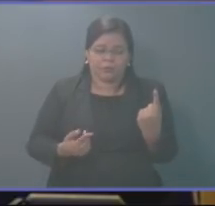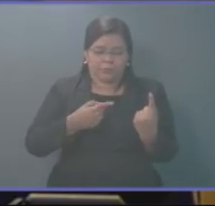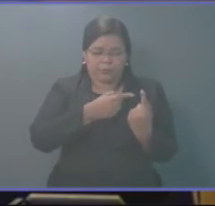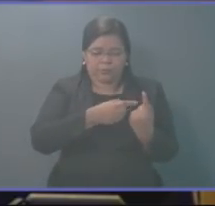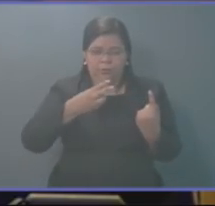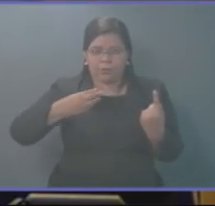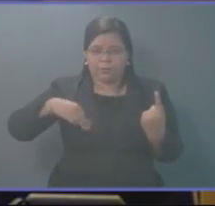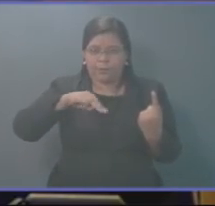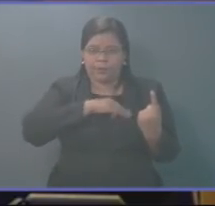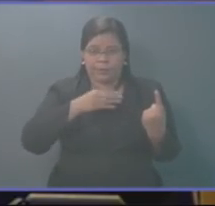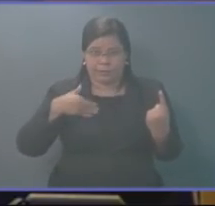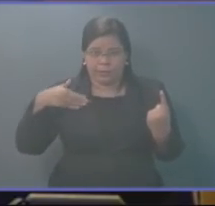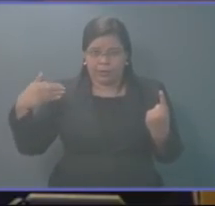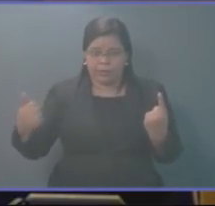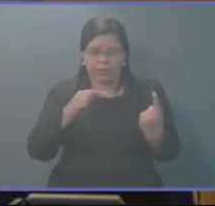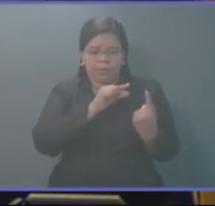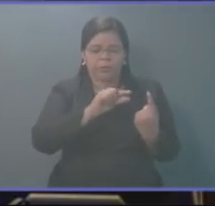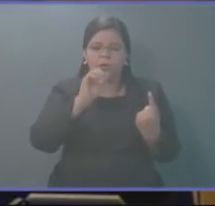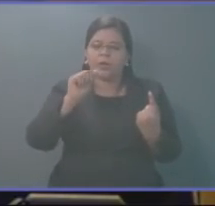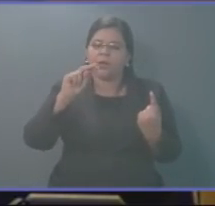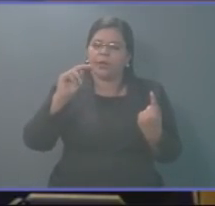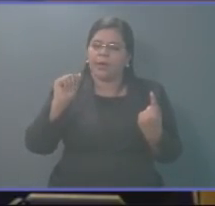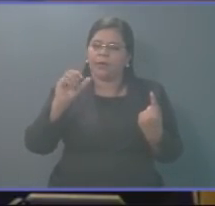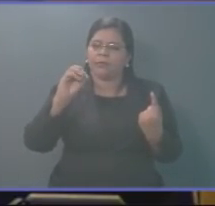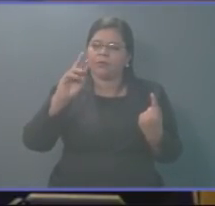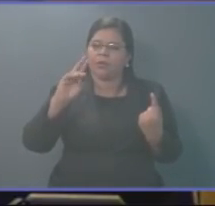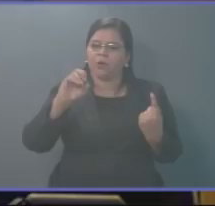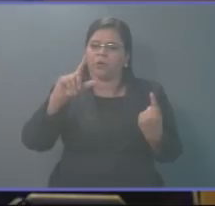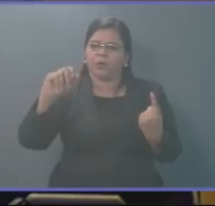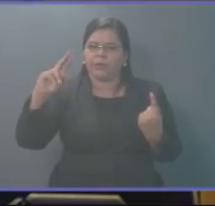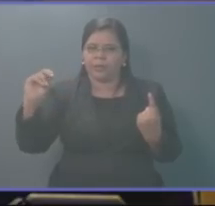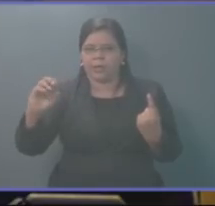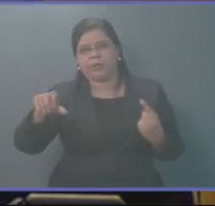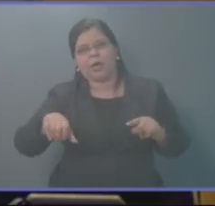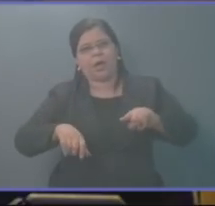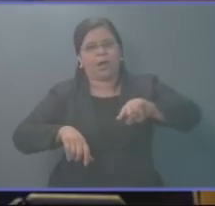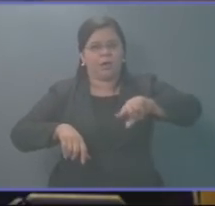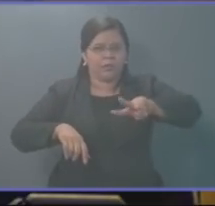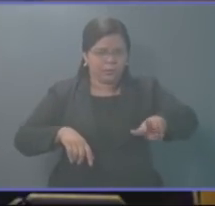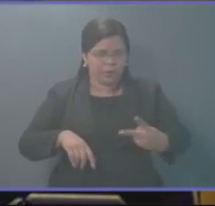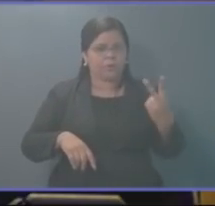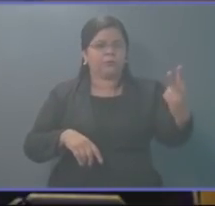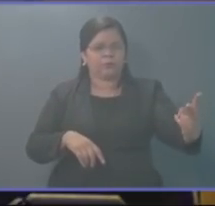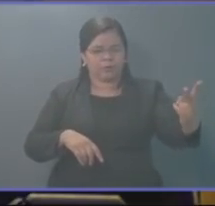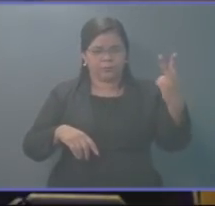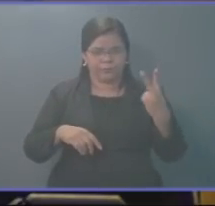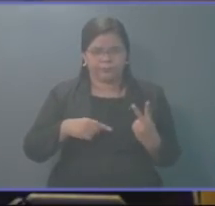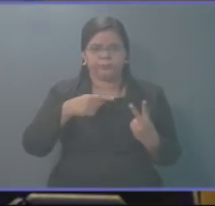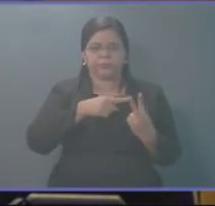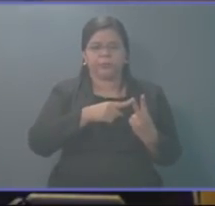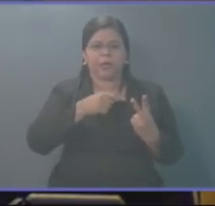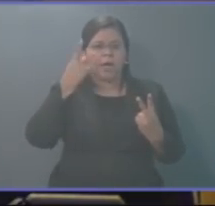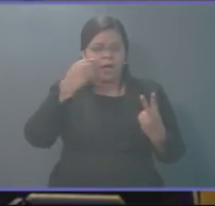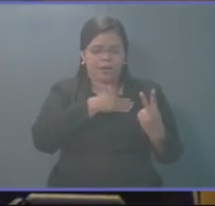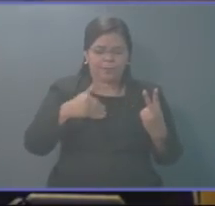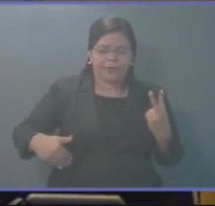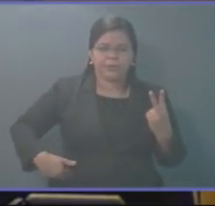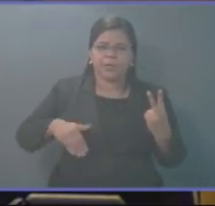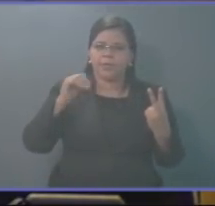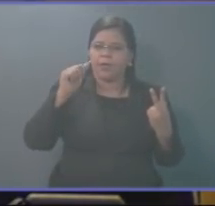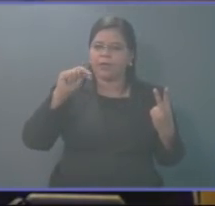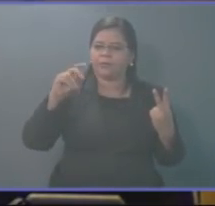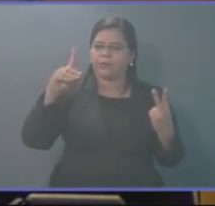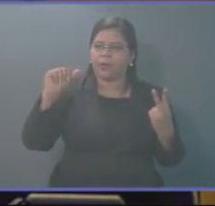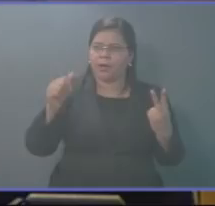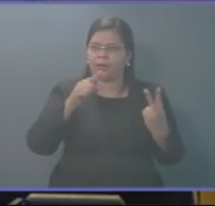Salud, doctora Ana Orellana, y al señor presidente de la Administración Nacional de Acueductos y Alcantarillados, ANDA, arquitecto